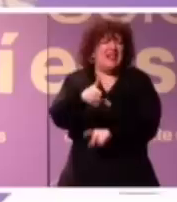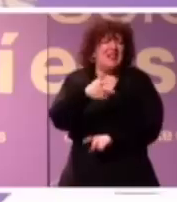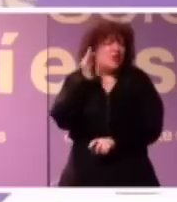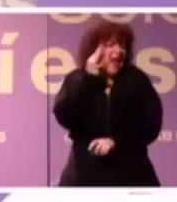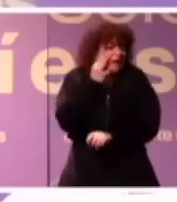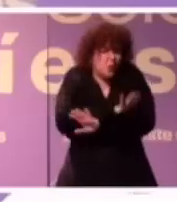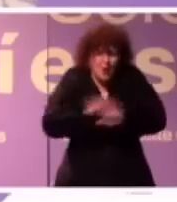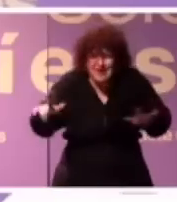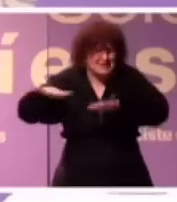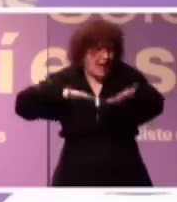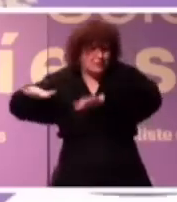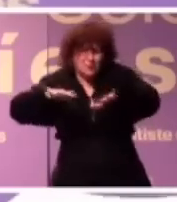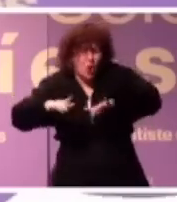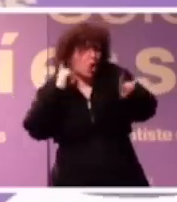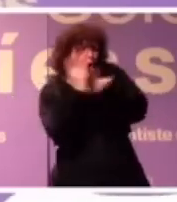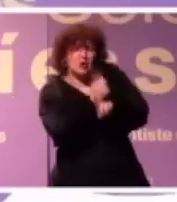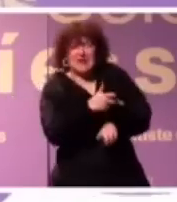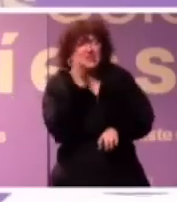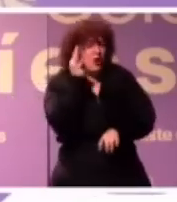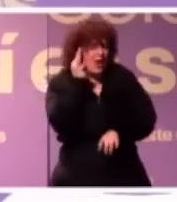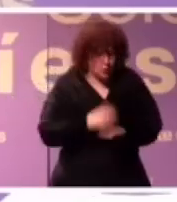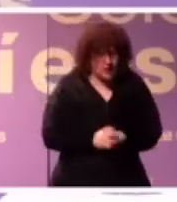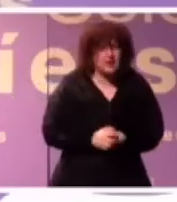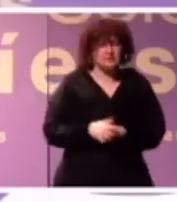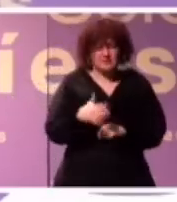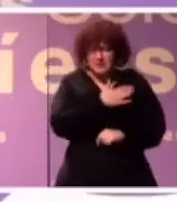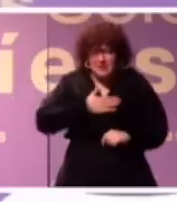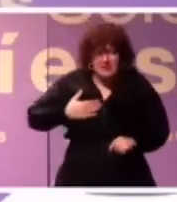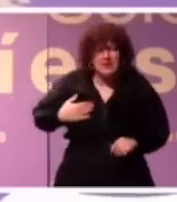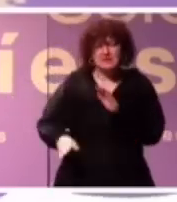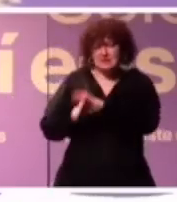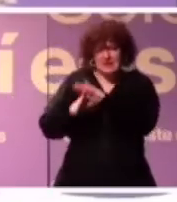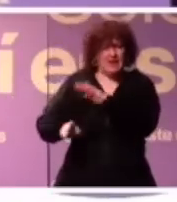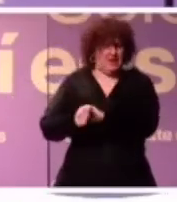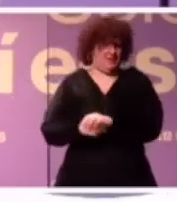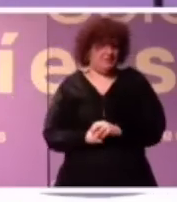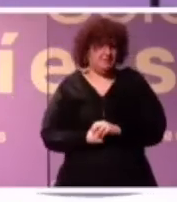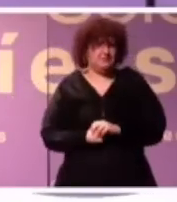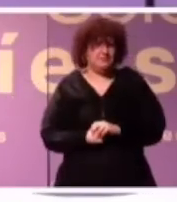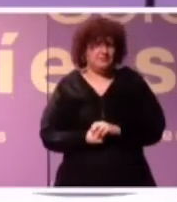lo sabéis parado y los queréis seguir pagando